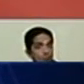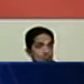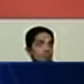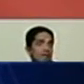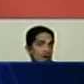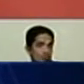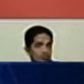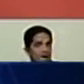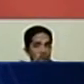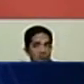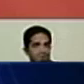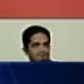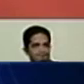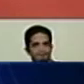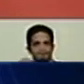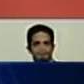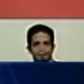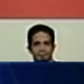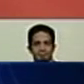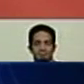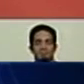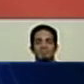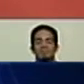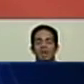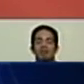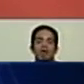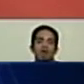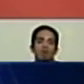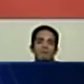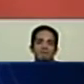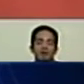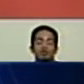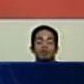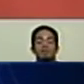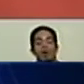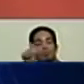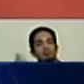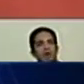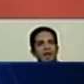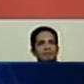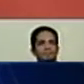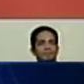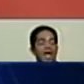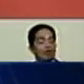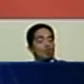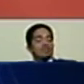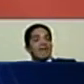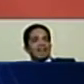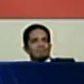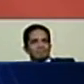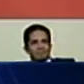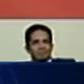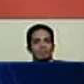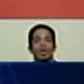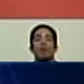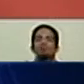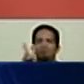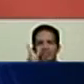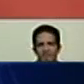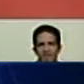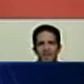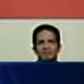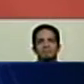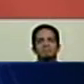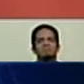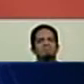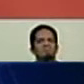insólita e inaudita provocación por parte del gobierno de Guyana. Si ustedes ven allí, cuando se le pide cuál